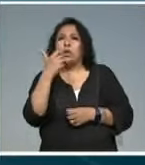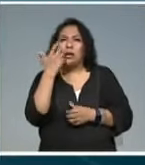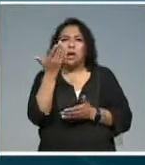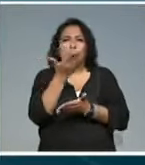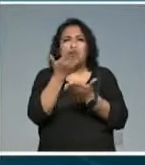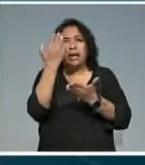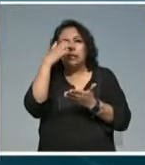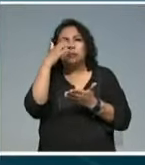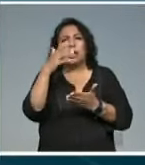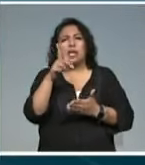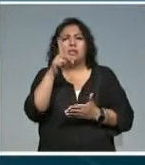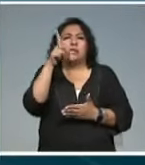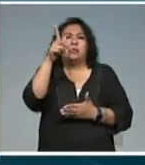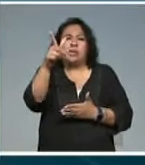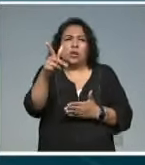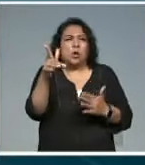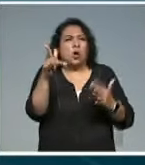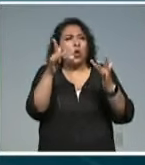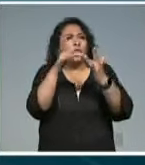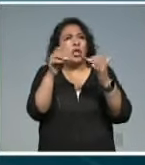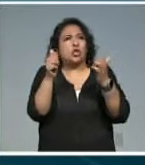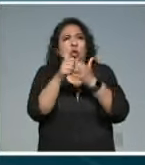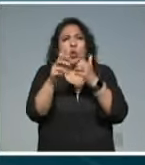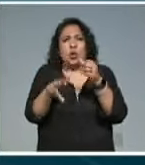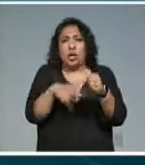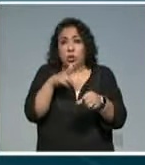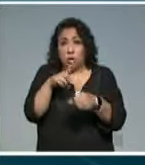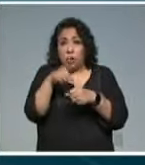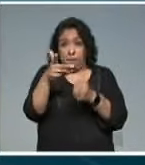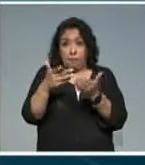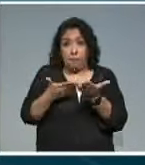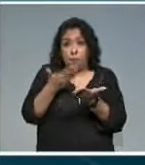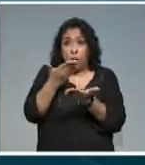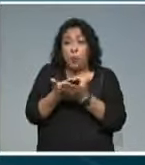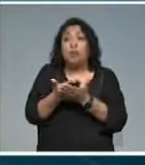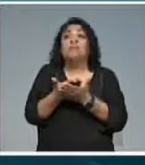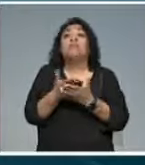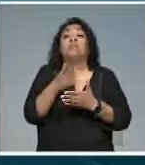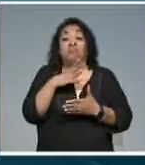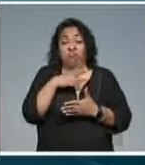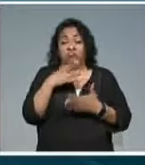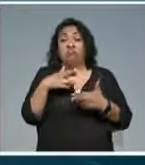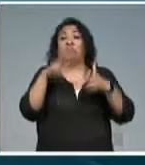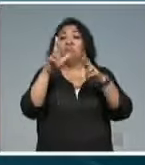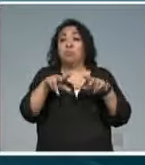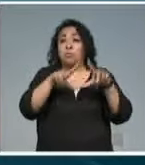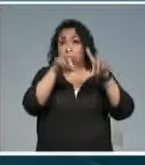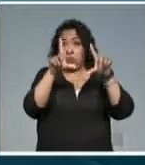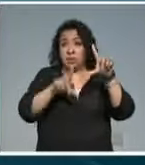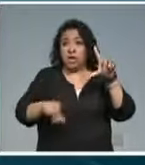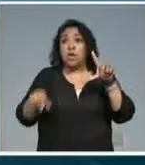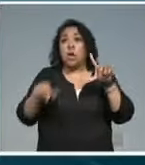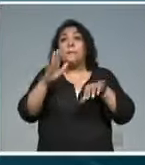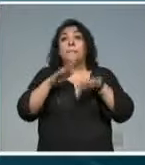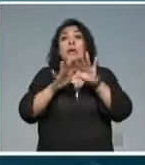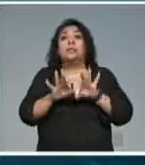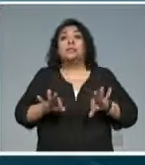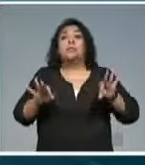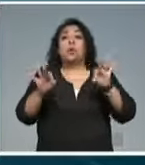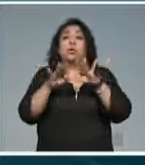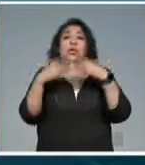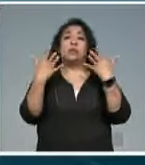una experiencia espiritual en contacto con la naturaleza. Su propuesta le ha valido representar a nuestro país en uno de los más